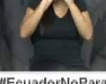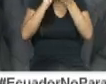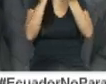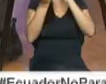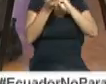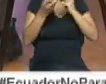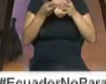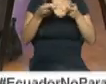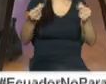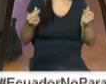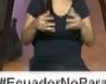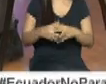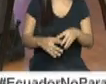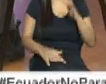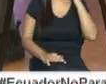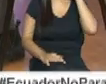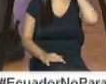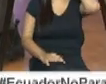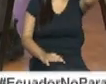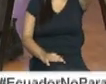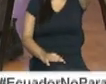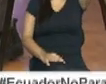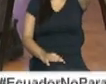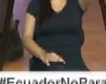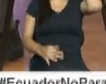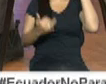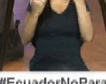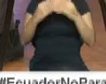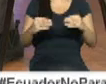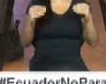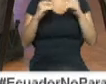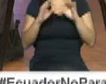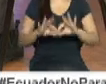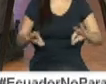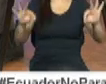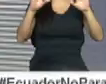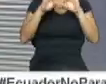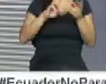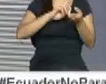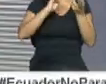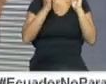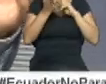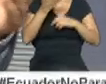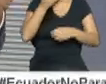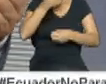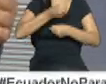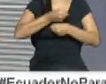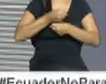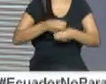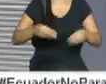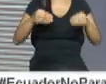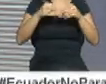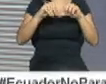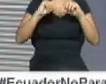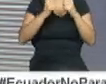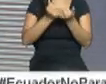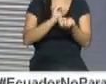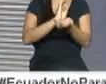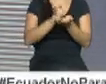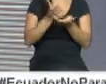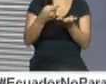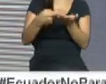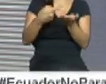nada es debilitar. Y que son importantes en estas reformas que se están desarrollando y que a propósito la Asamblea Nacional ya lo está